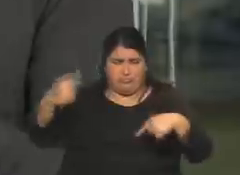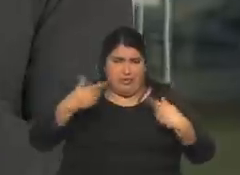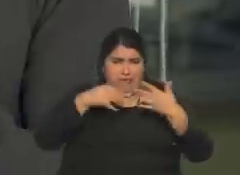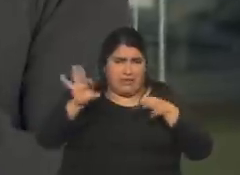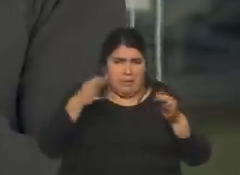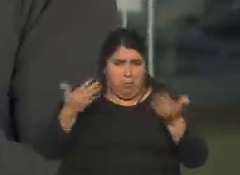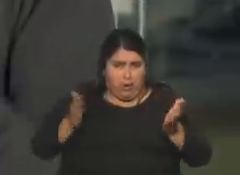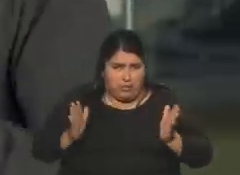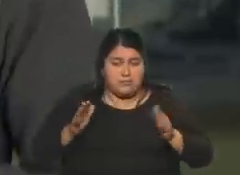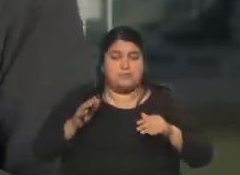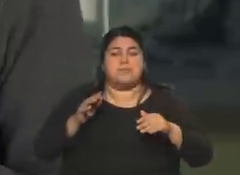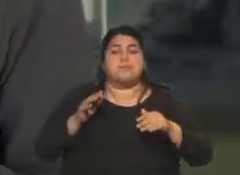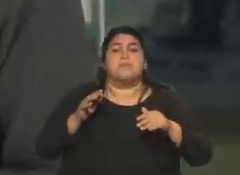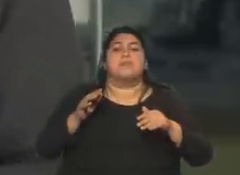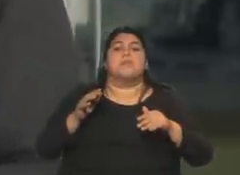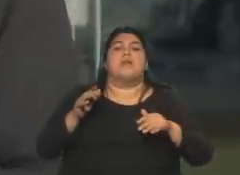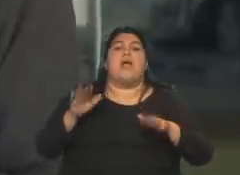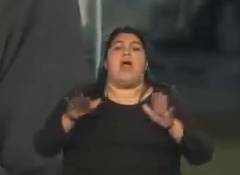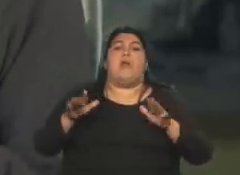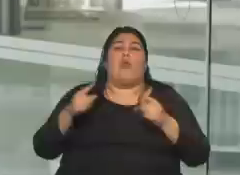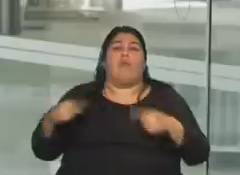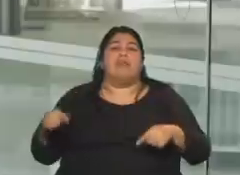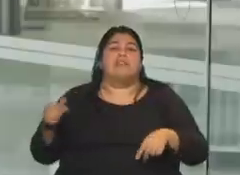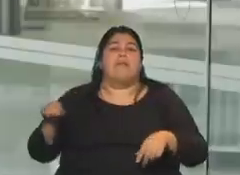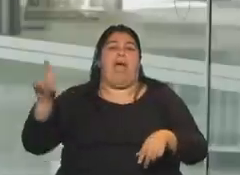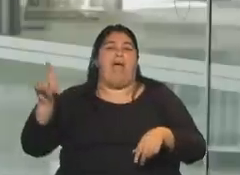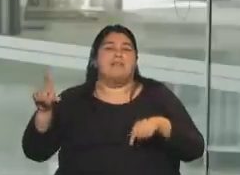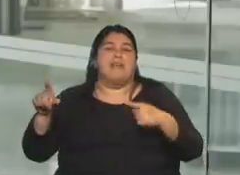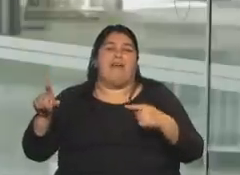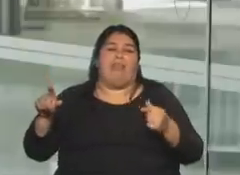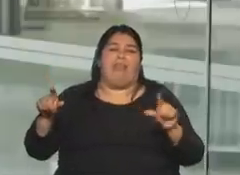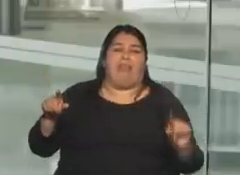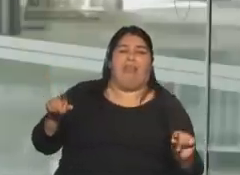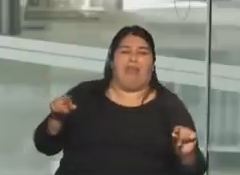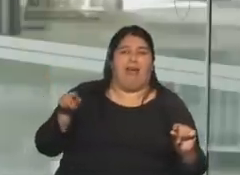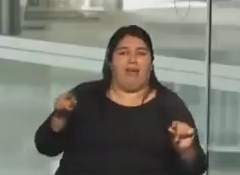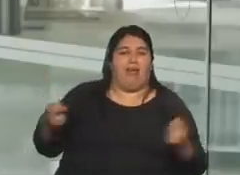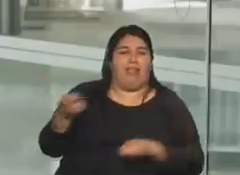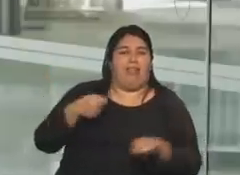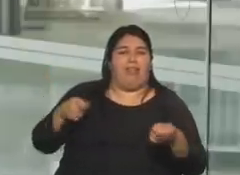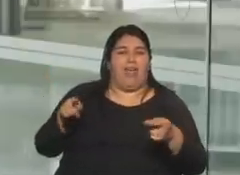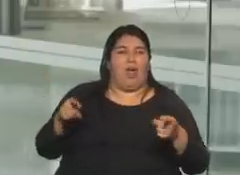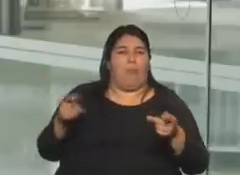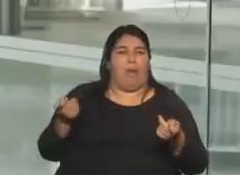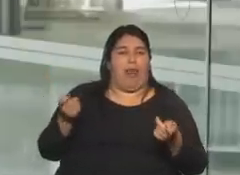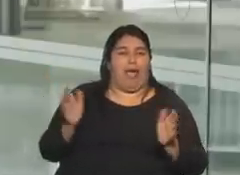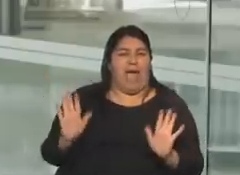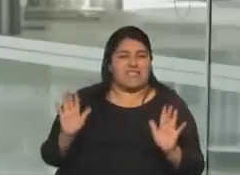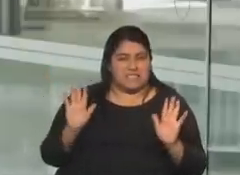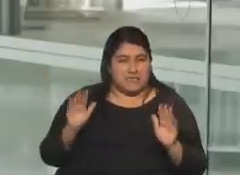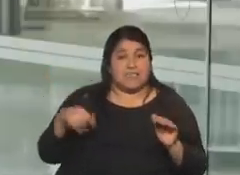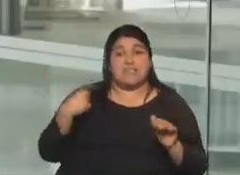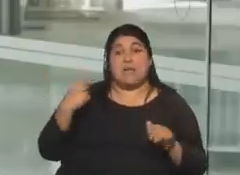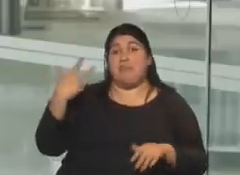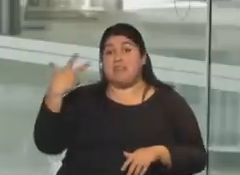de bajarte precios de algunos, subirte otros, ¿no? De tener esa ecuación en una computadora donde te ponen 3